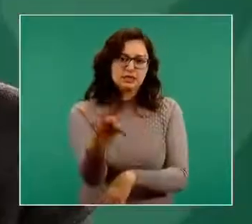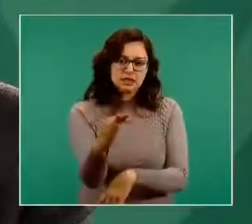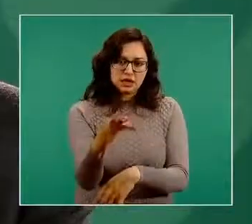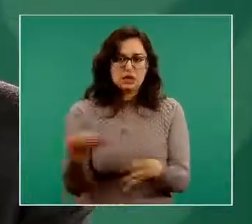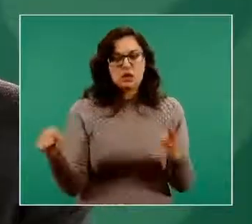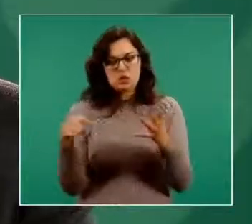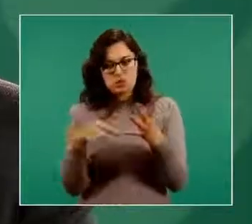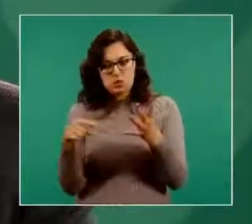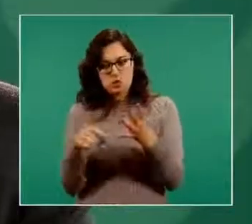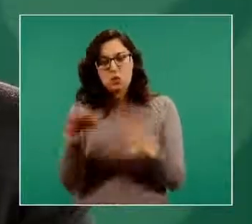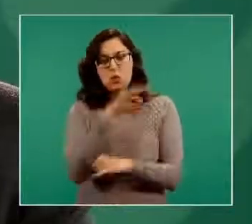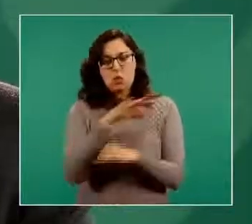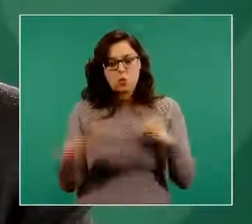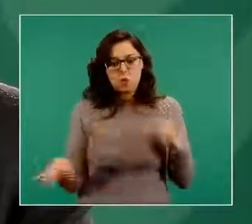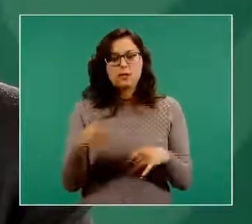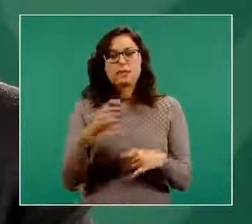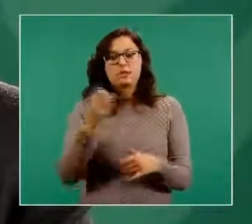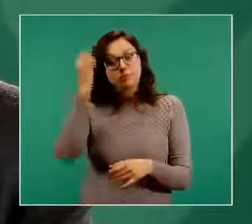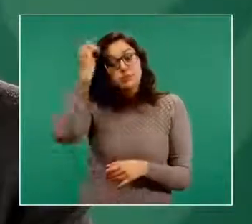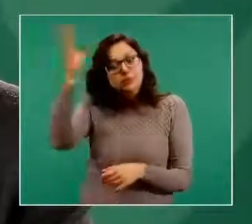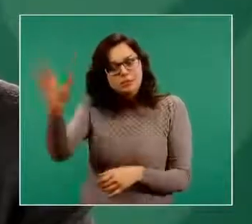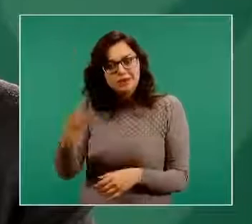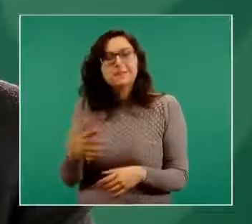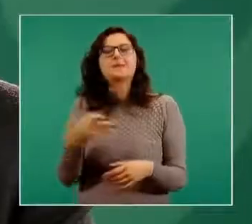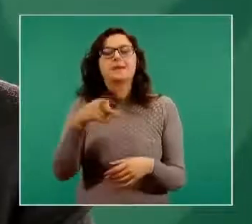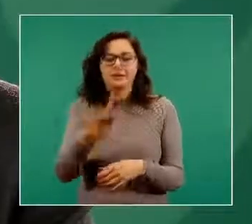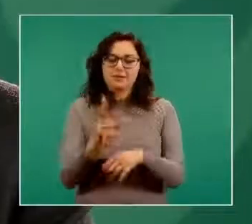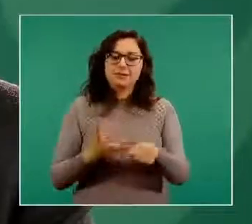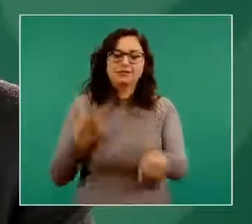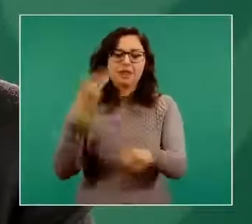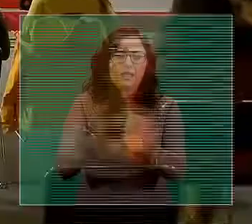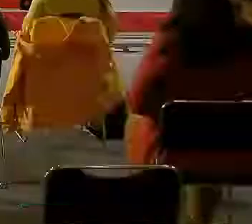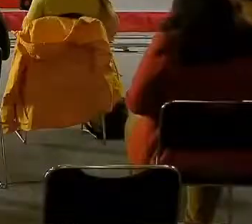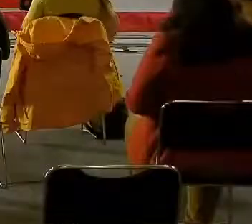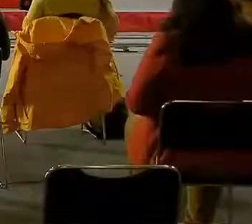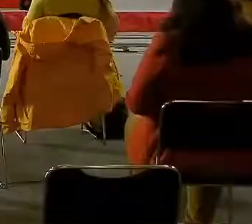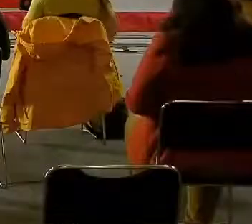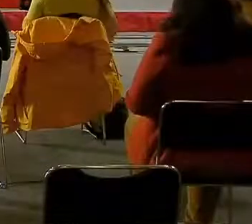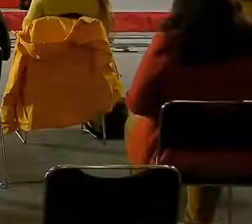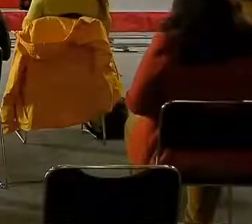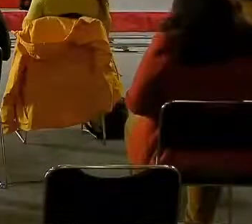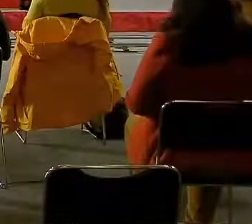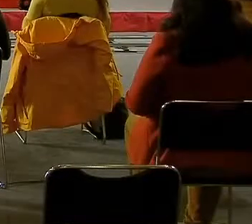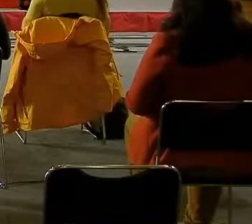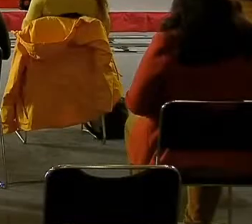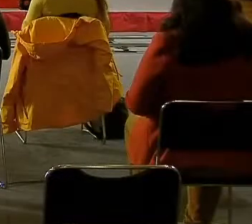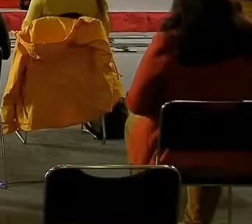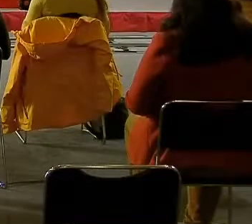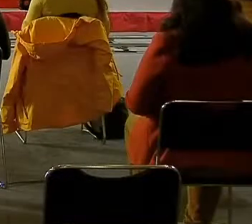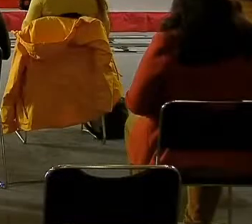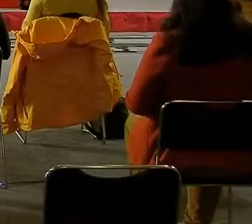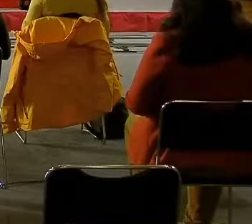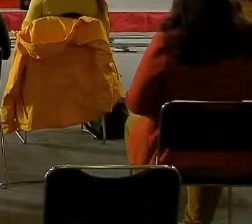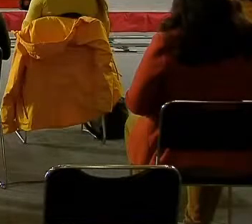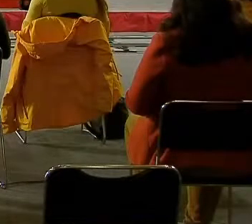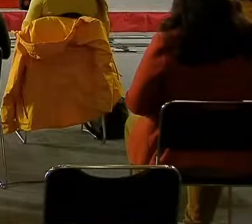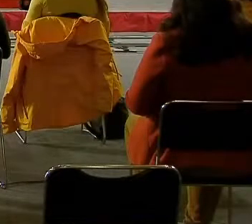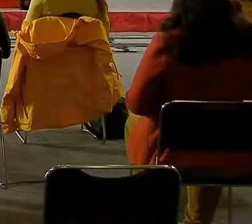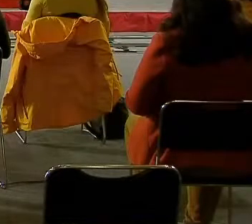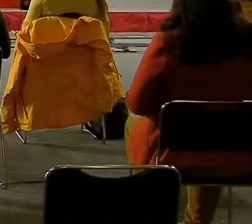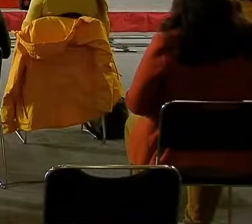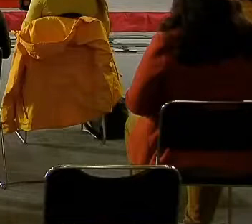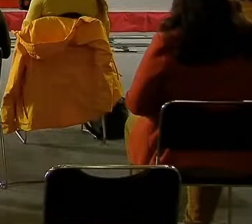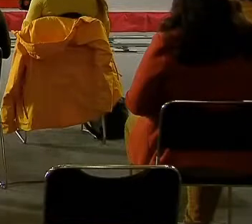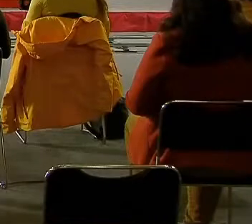se conocía en la esfera pública porque Pfizer mismo lo comentó, es Pfizer está haciendo una adaptación